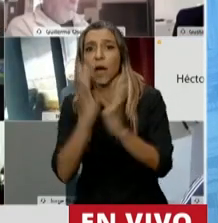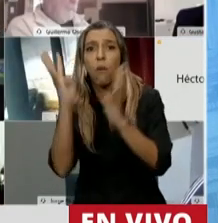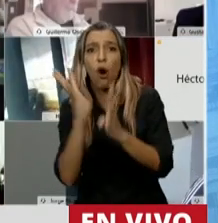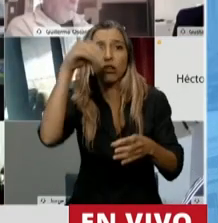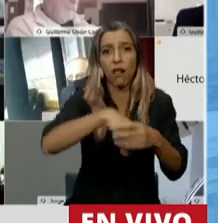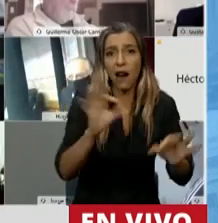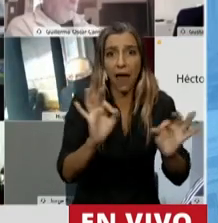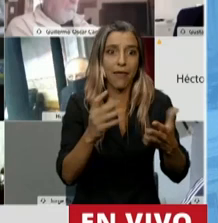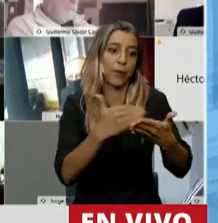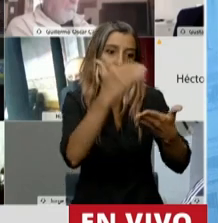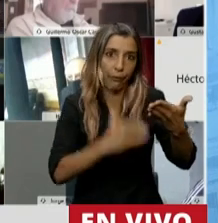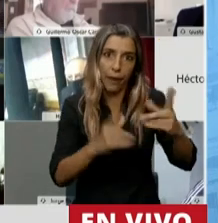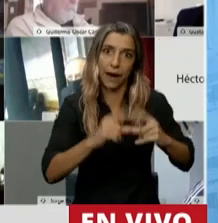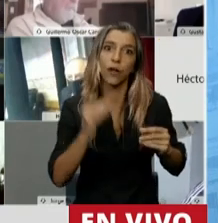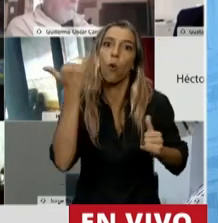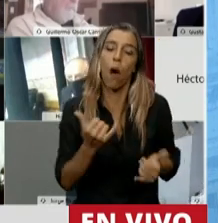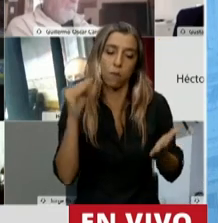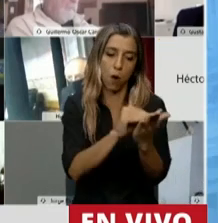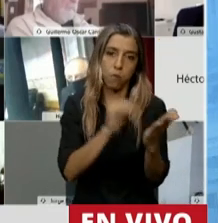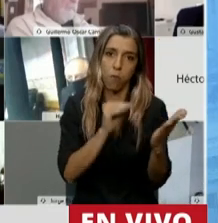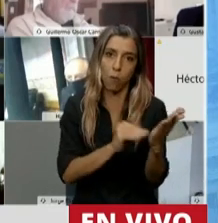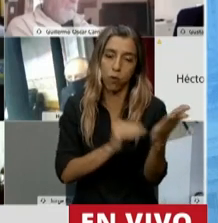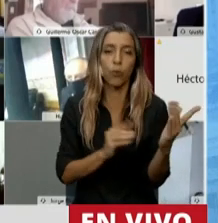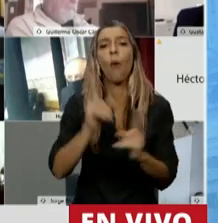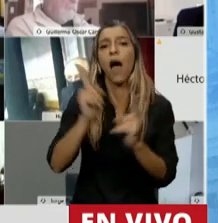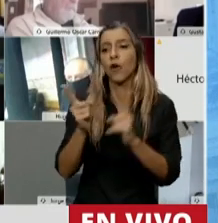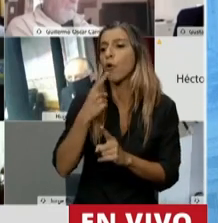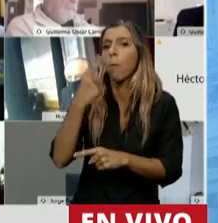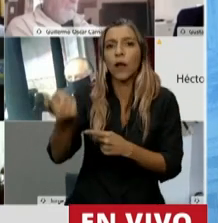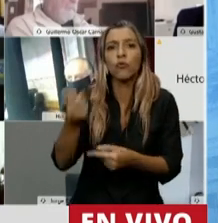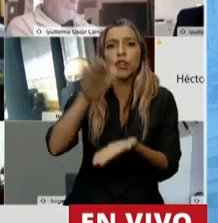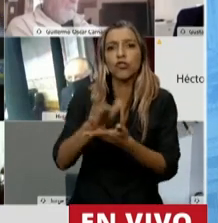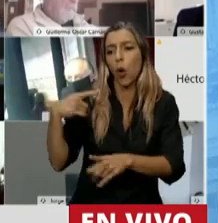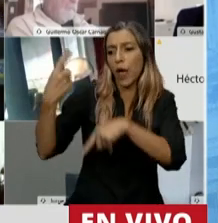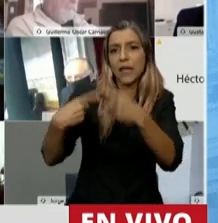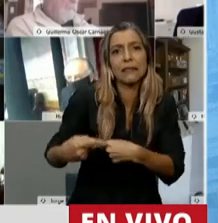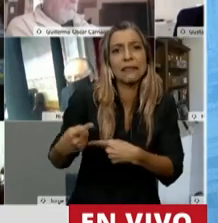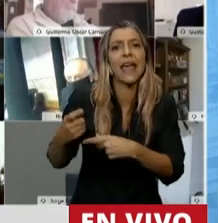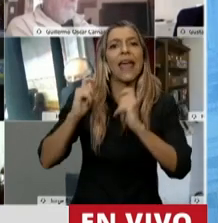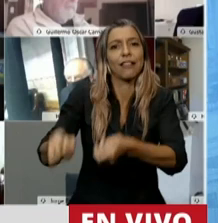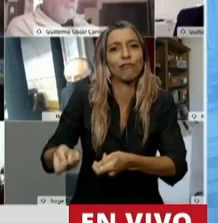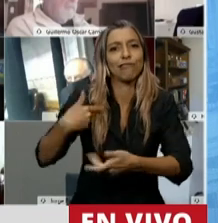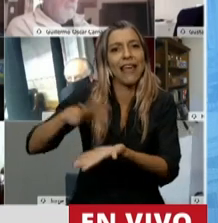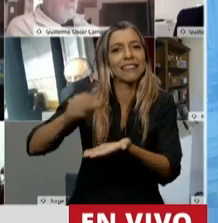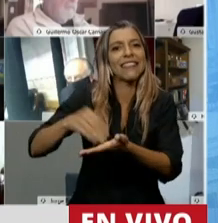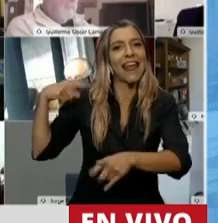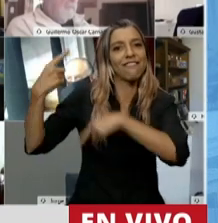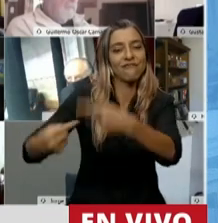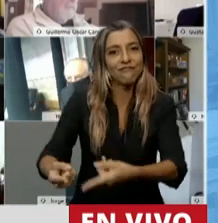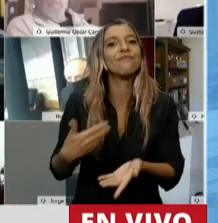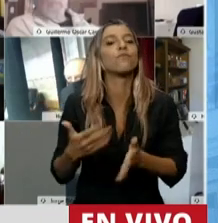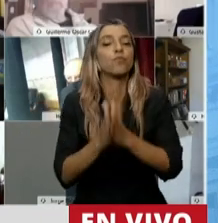leyendo el artículo que le sigue. Había un diputado que preguntaba por la sucesión. Por suerte, la diputada Vilar lo aclaró, estaba